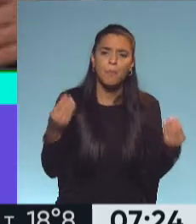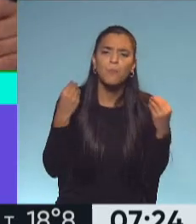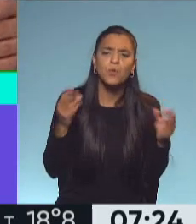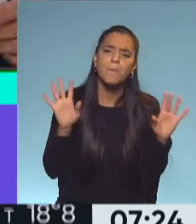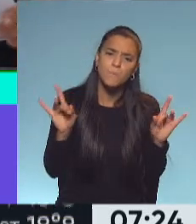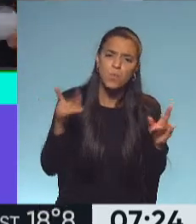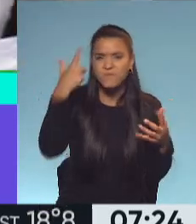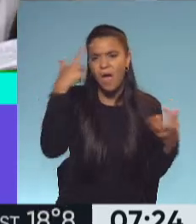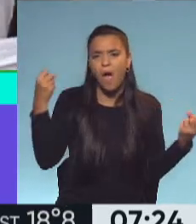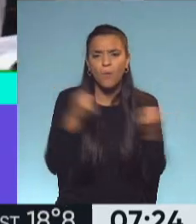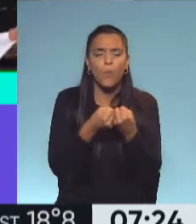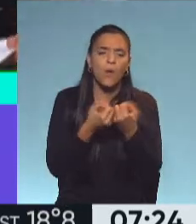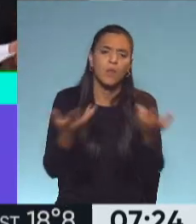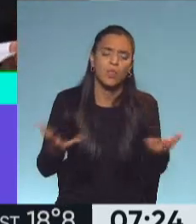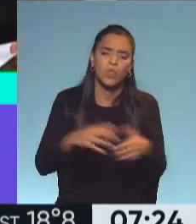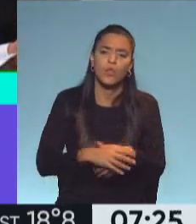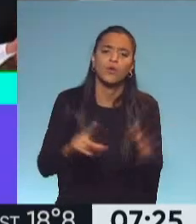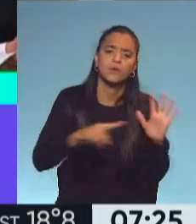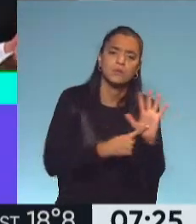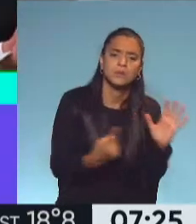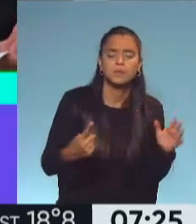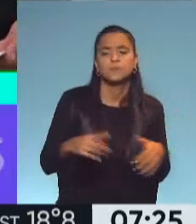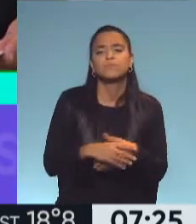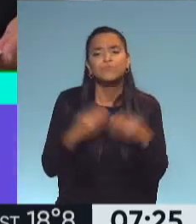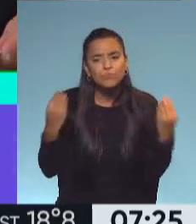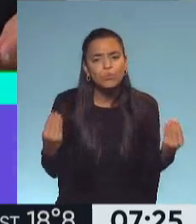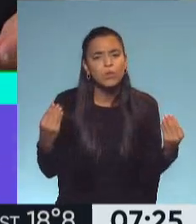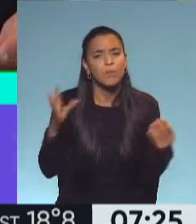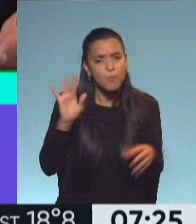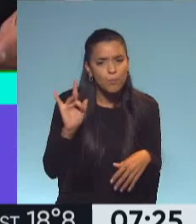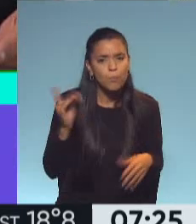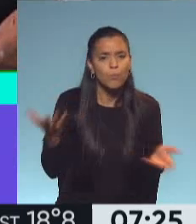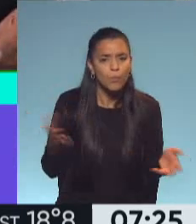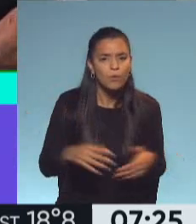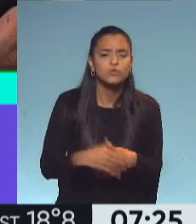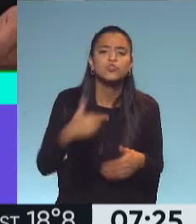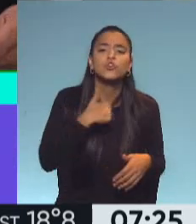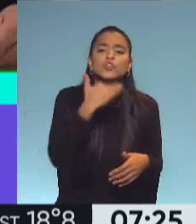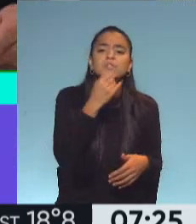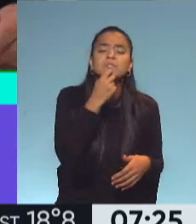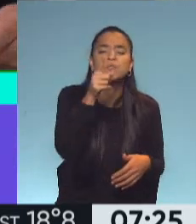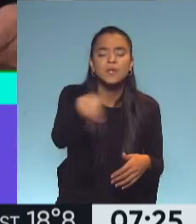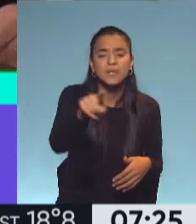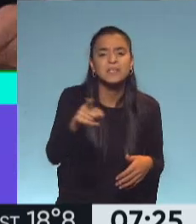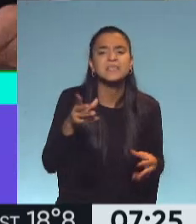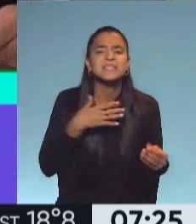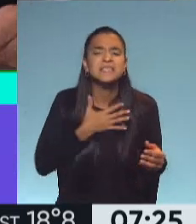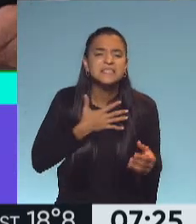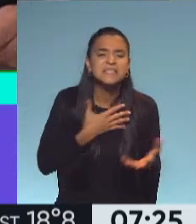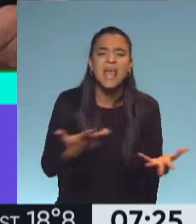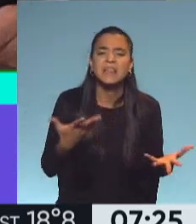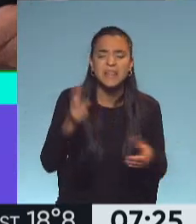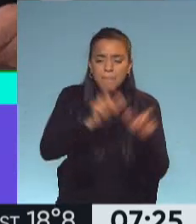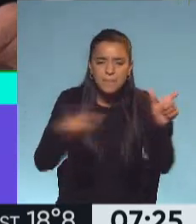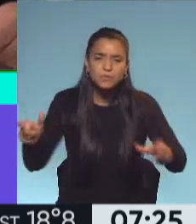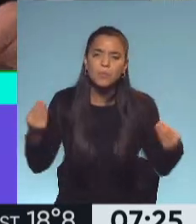tanto que se pongan de acuerdo, Kreplak, con la ciudad de Buenos Aires? Porque yo no sé si usted siente esa sensación térmica de la gente, pero